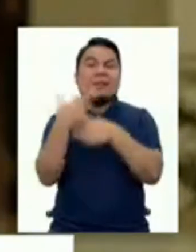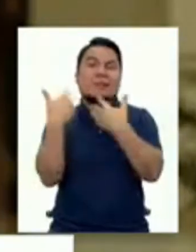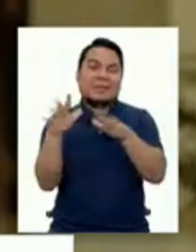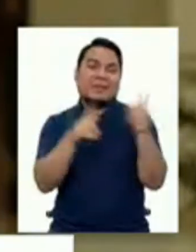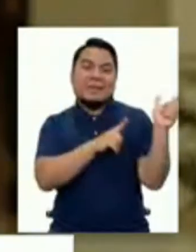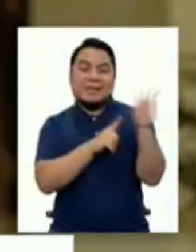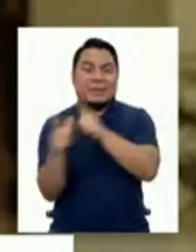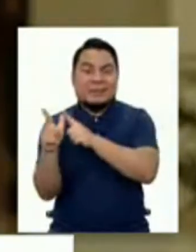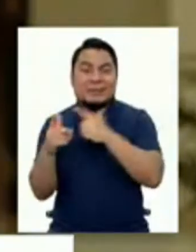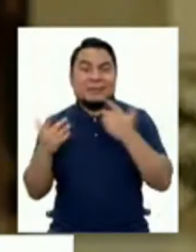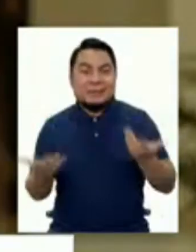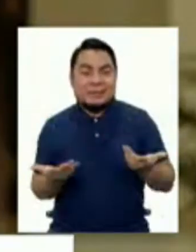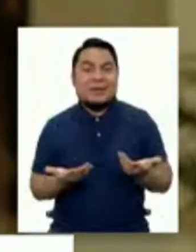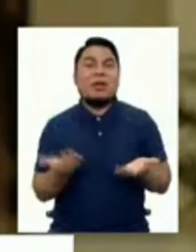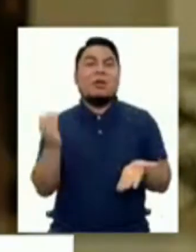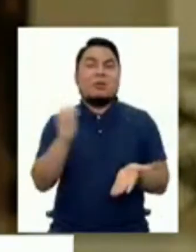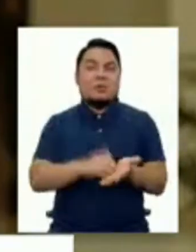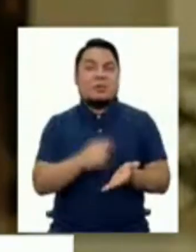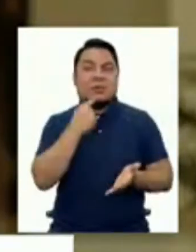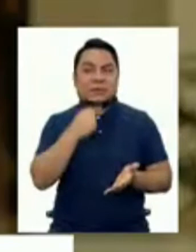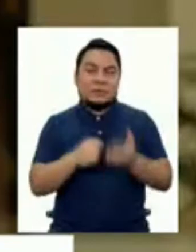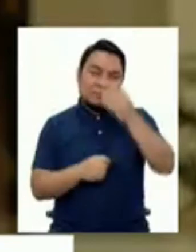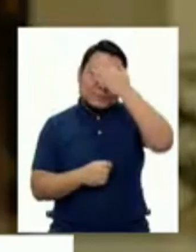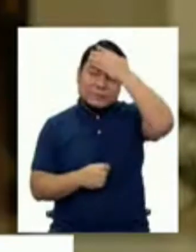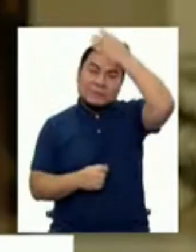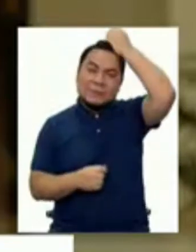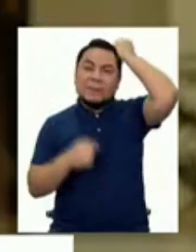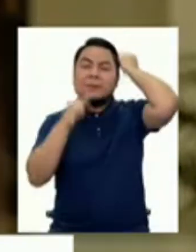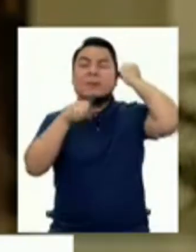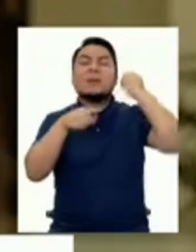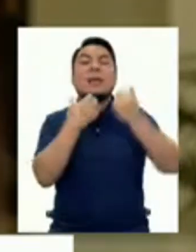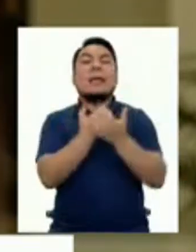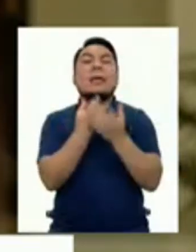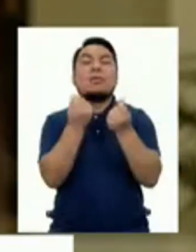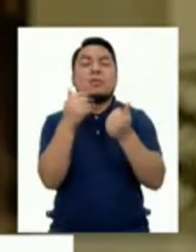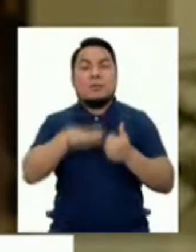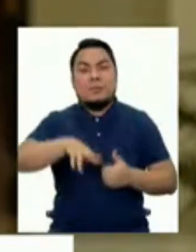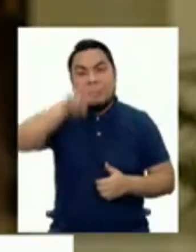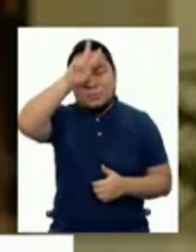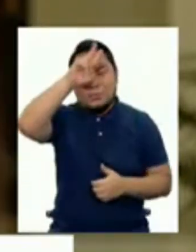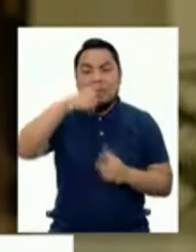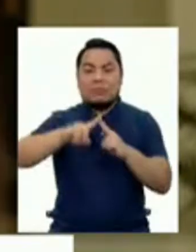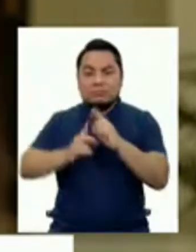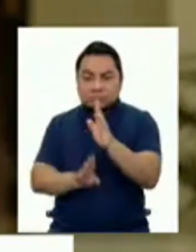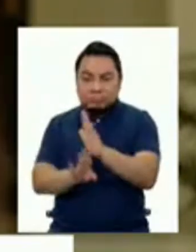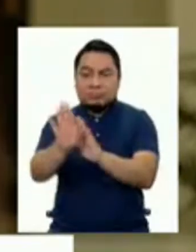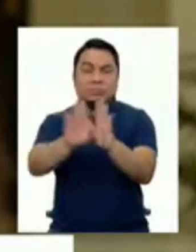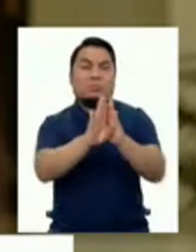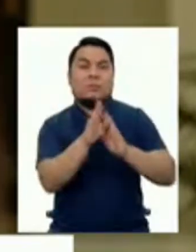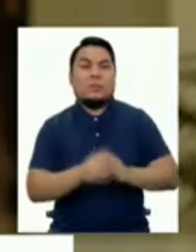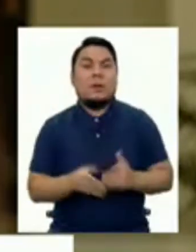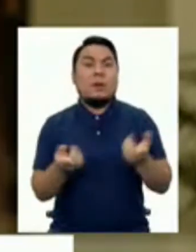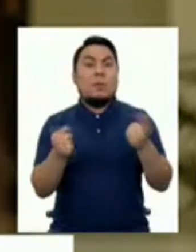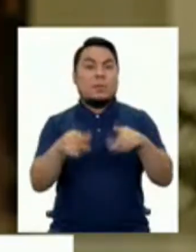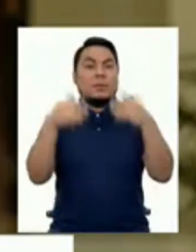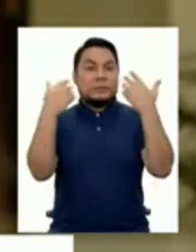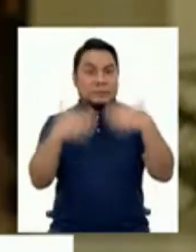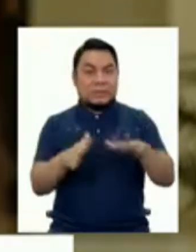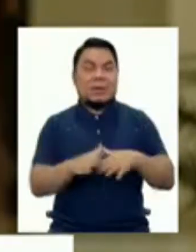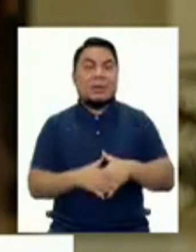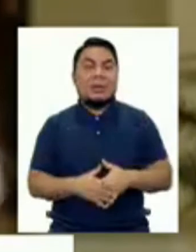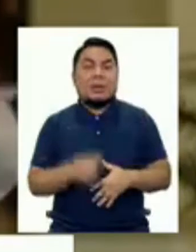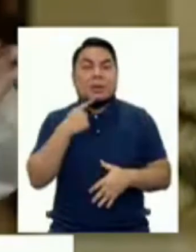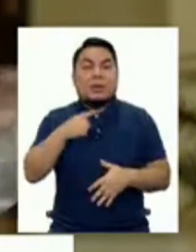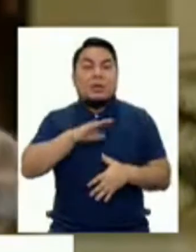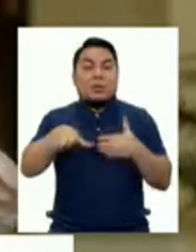para entrar al sistema de la economía del país. Entonces, cuando estamos reanudando